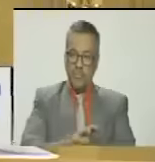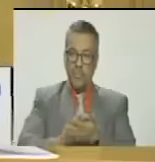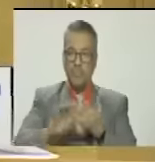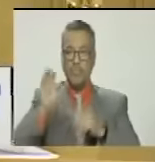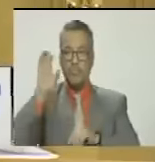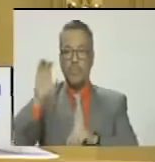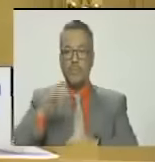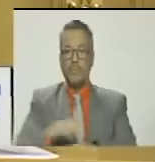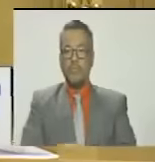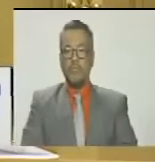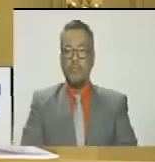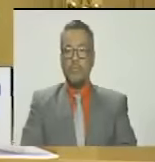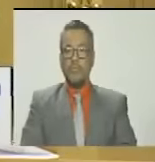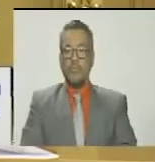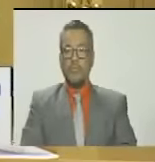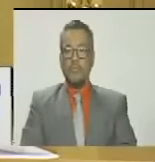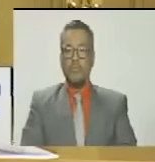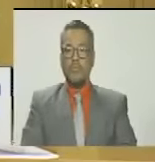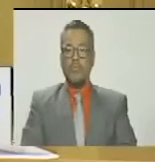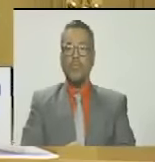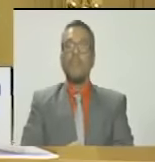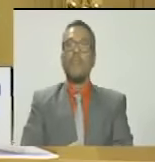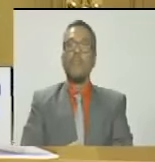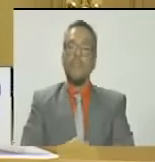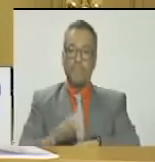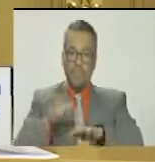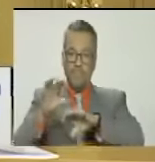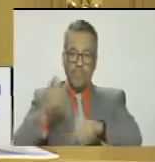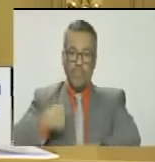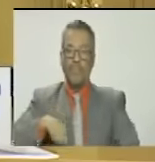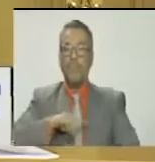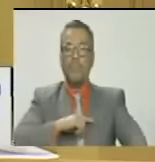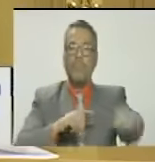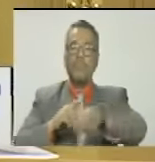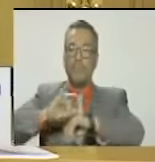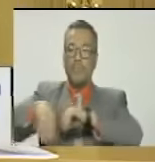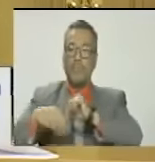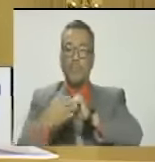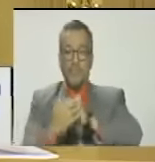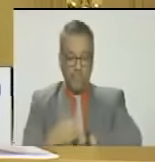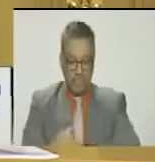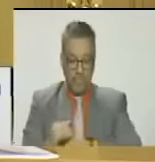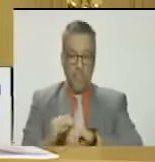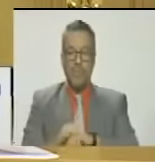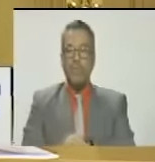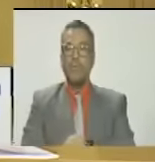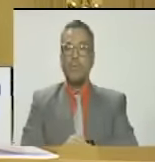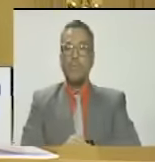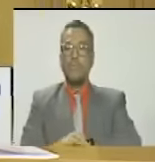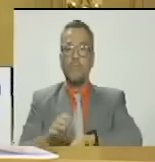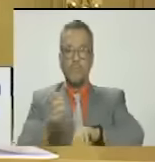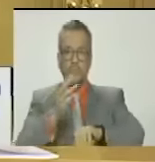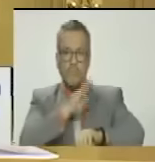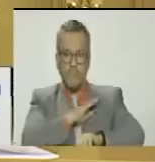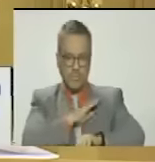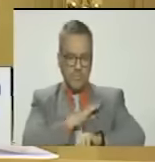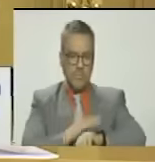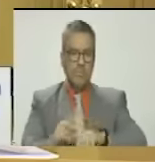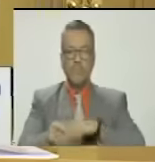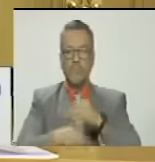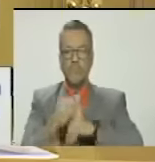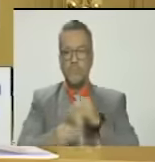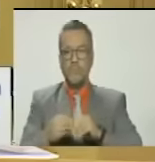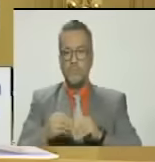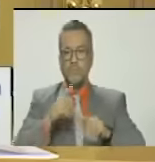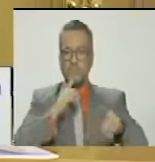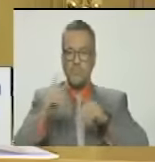de la patria. Y en la persona de nuestro hermano Jorge, que ha estado encargado directamente del proceso